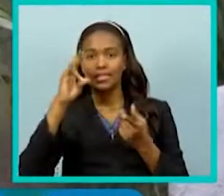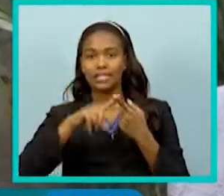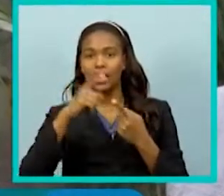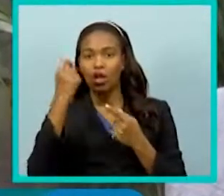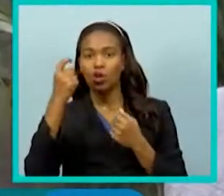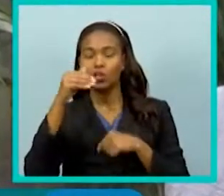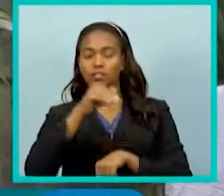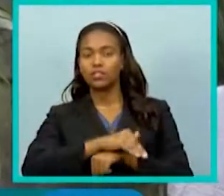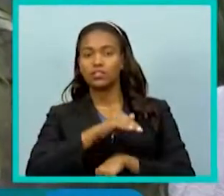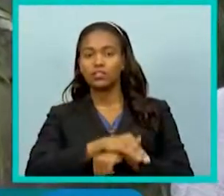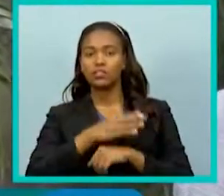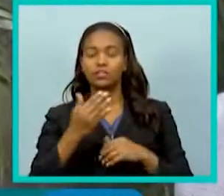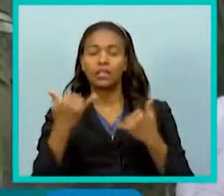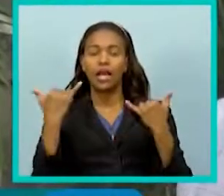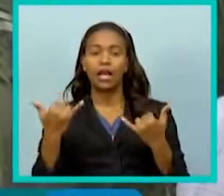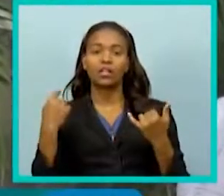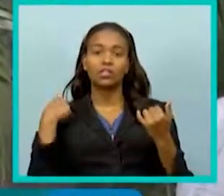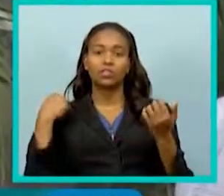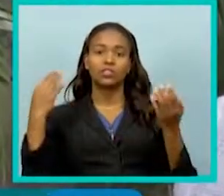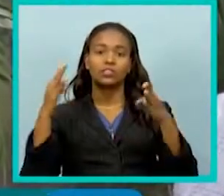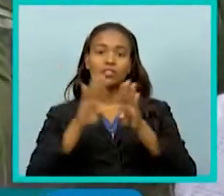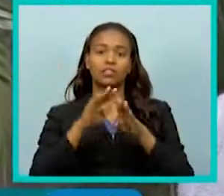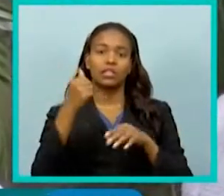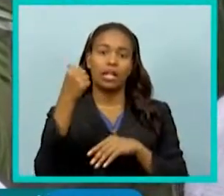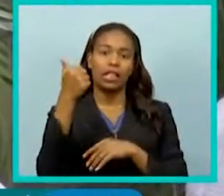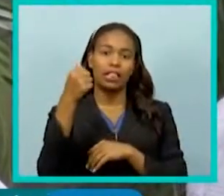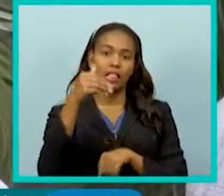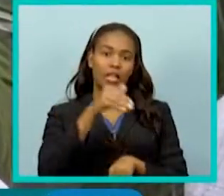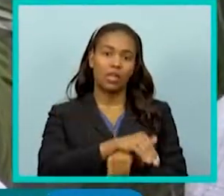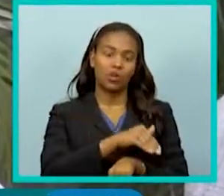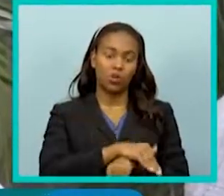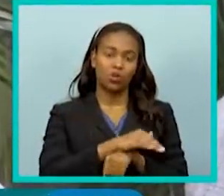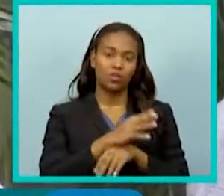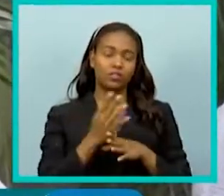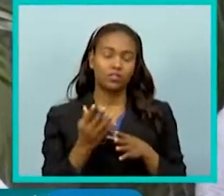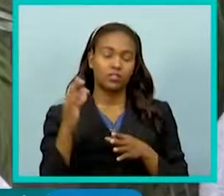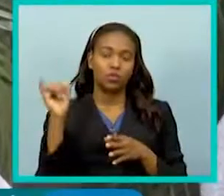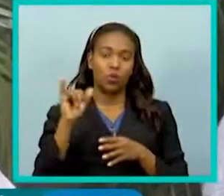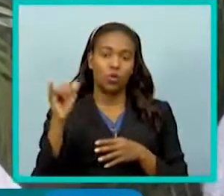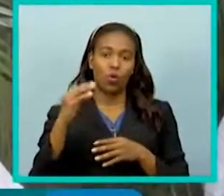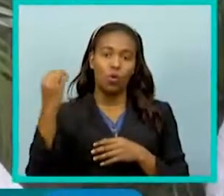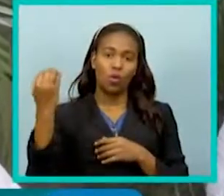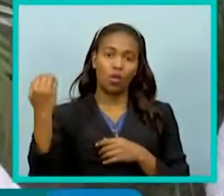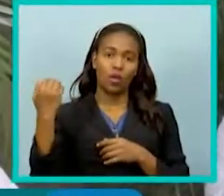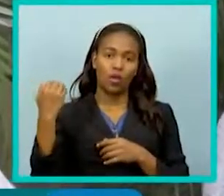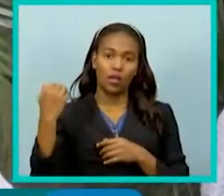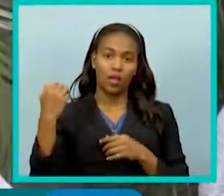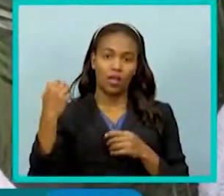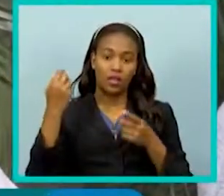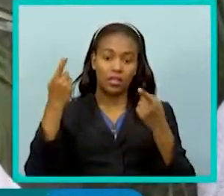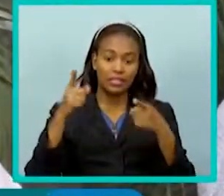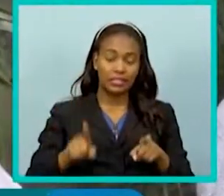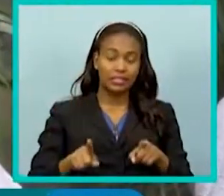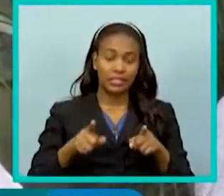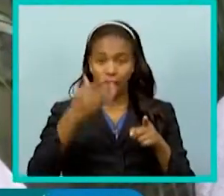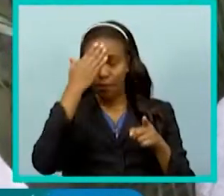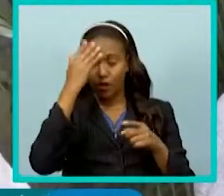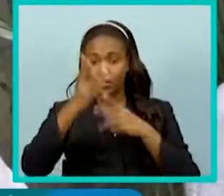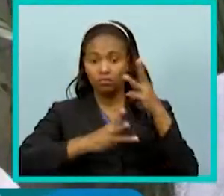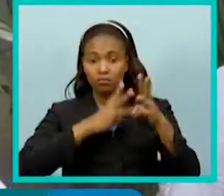11 de la noche pues estamos cerrando a las 10 de la noche y luce contraproducente en un mundo